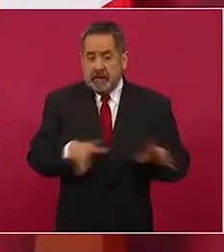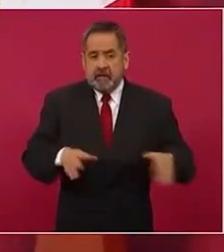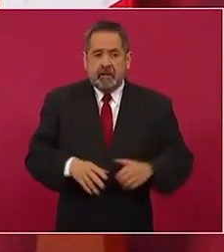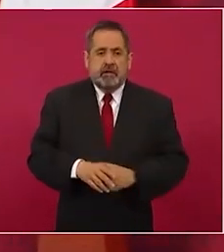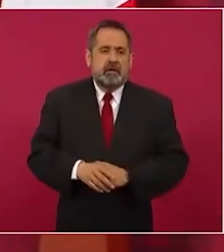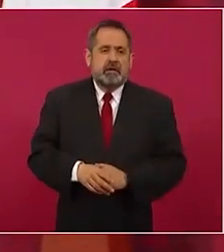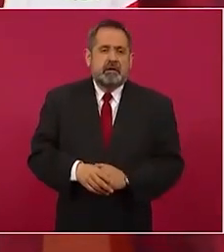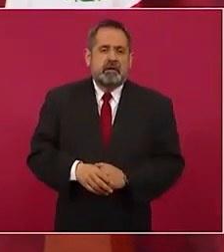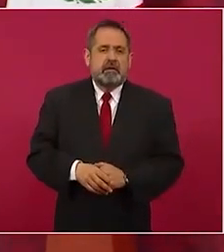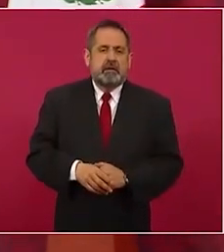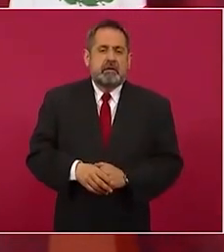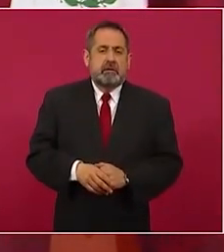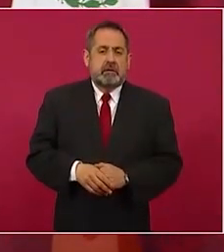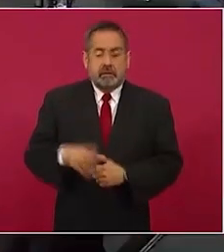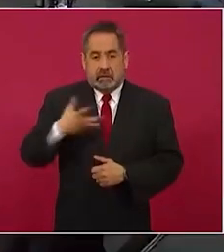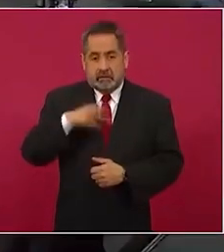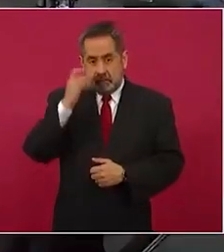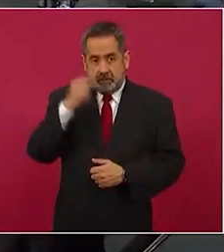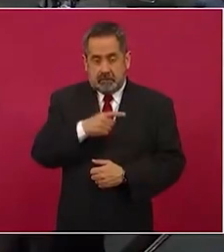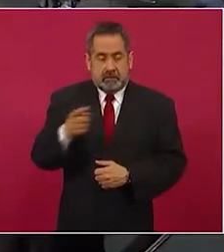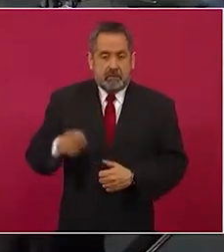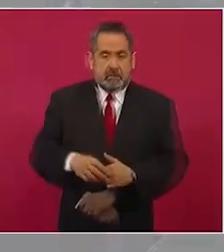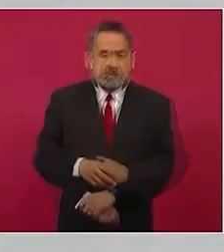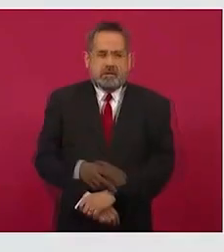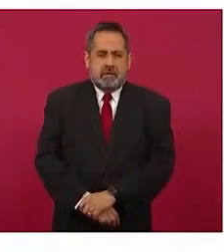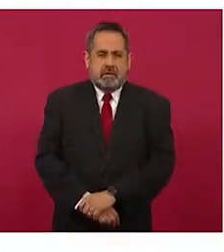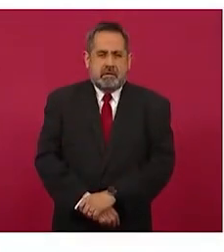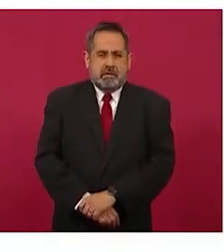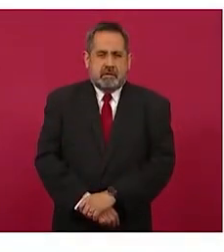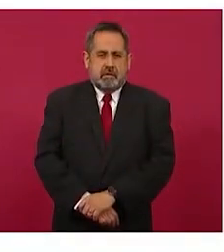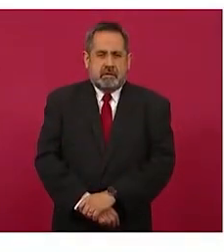¿Mande? ¿Tienen la foto? A ver.